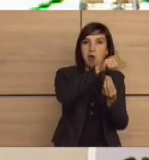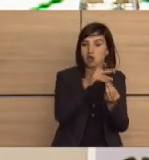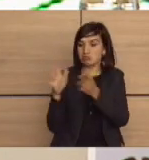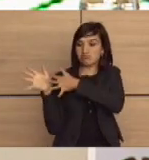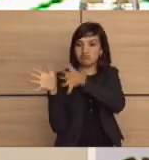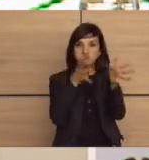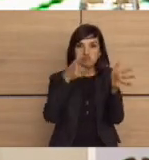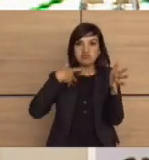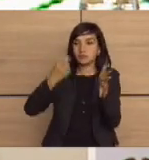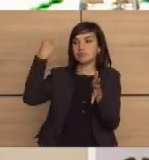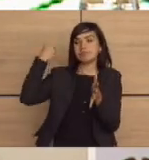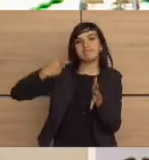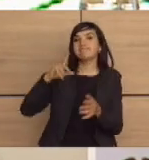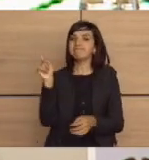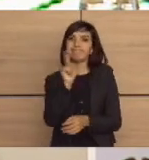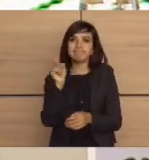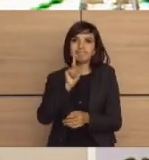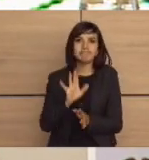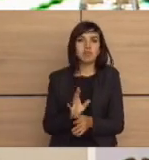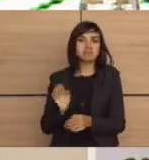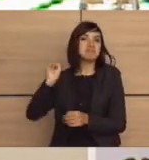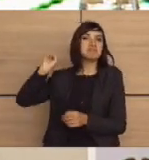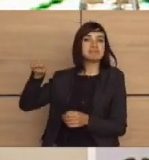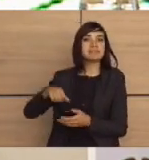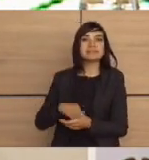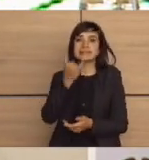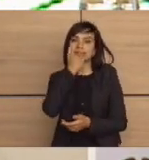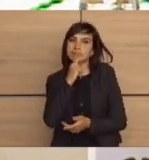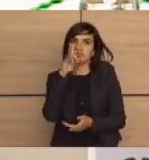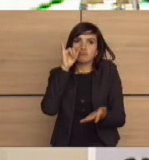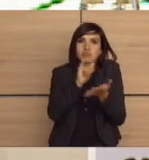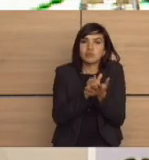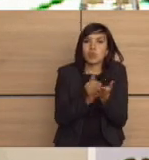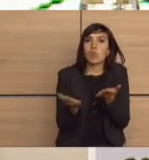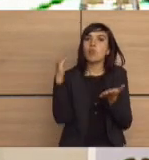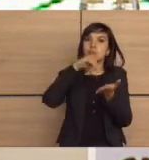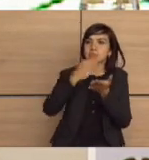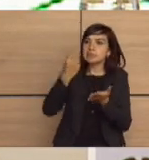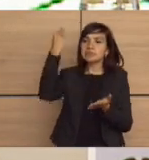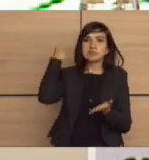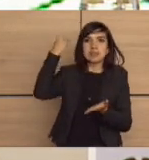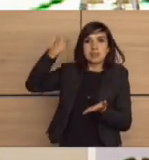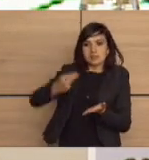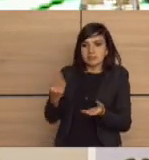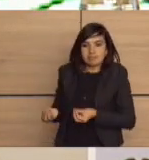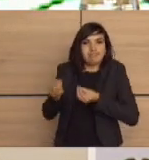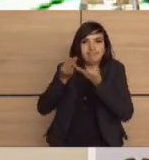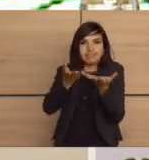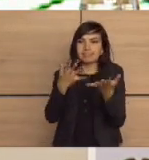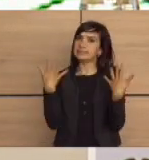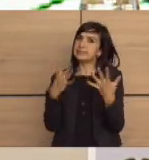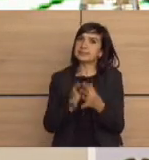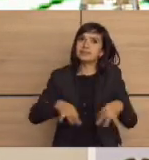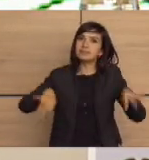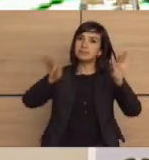ciencias sociales en general, y creo que acortar esa brecha es sumamente importante hoy en día. No tiene